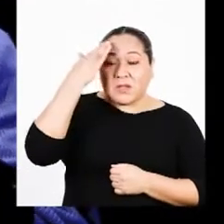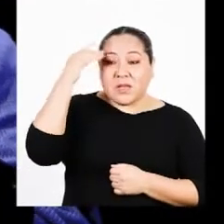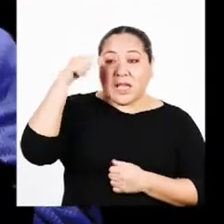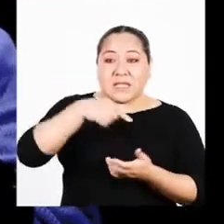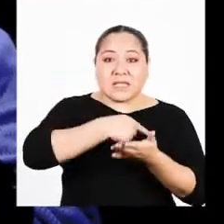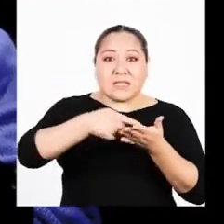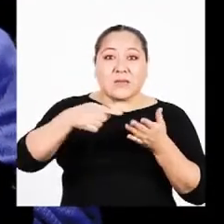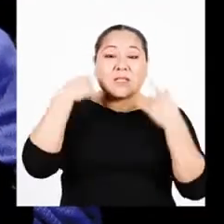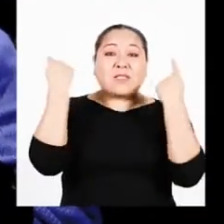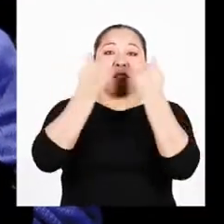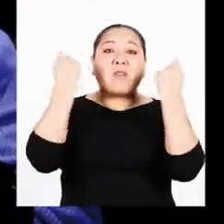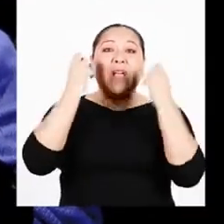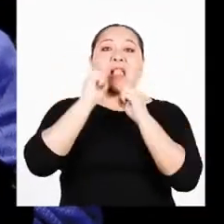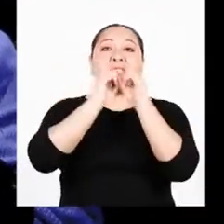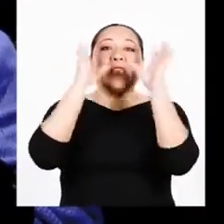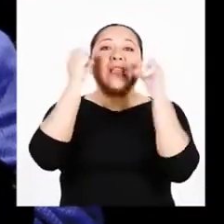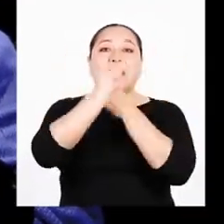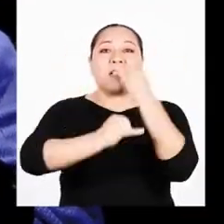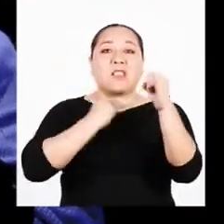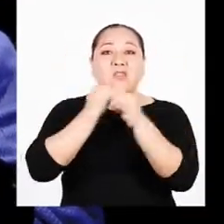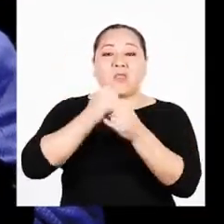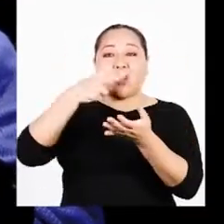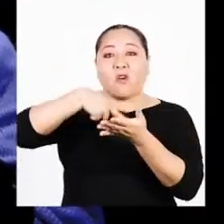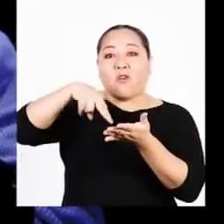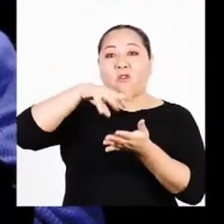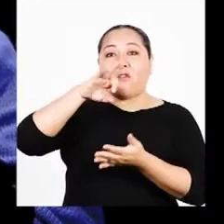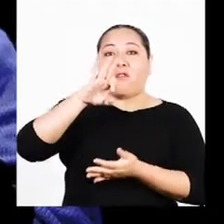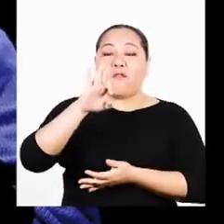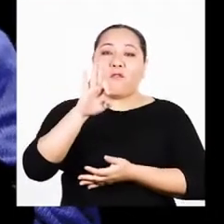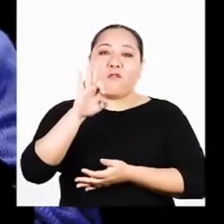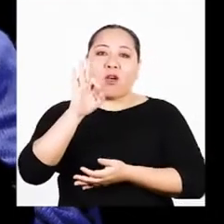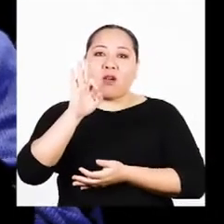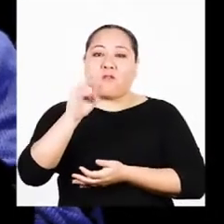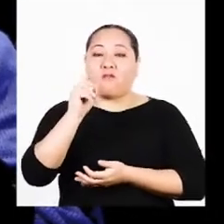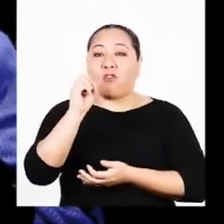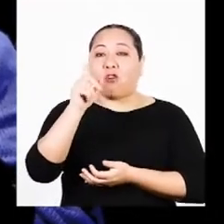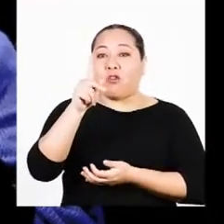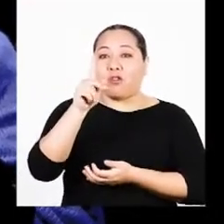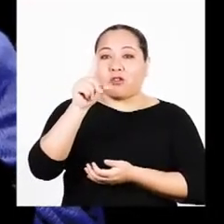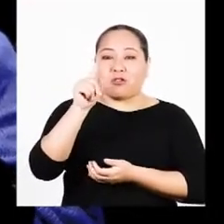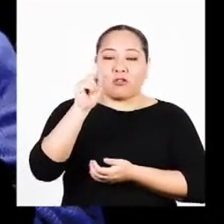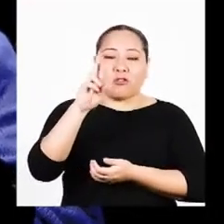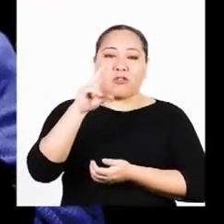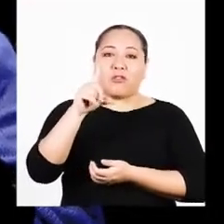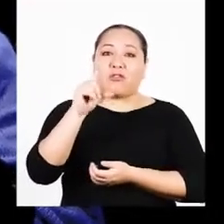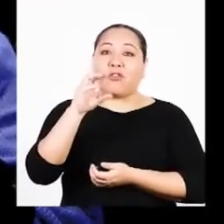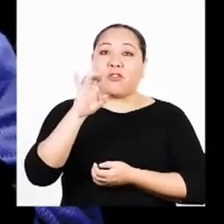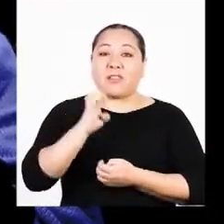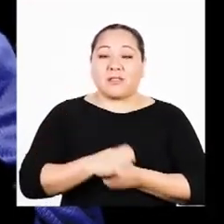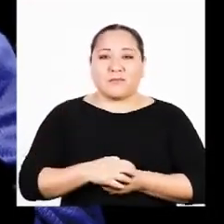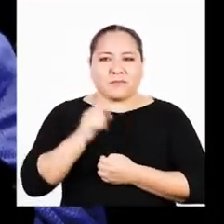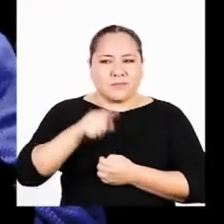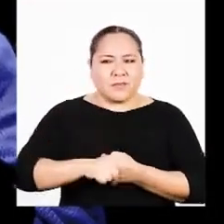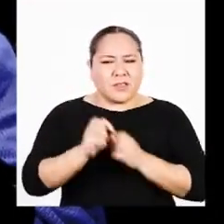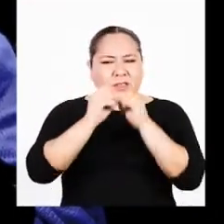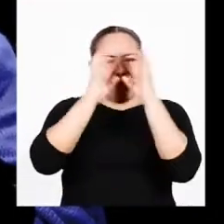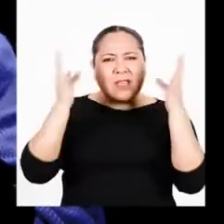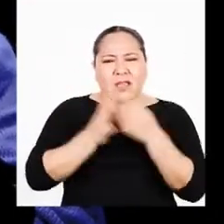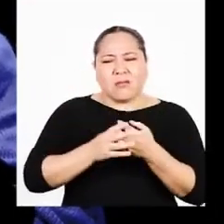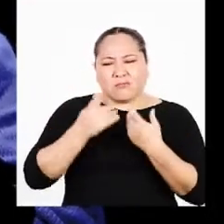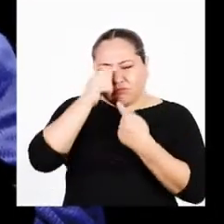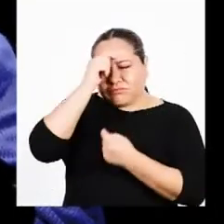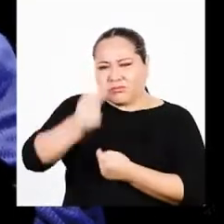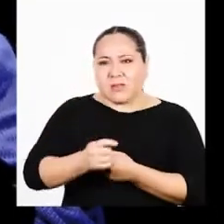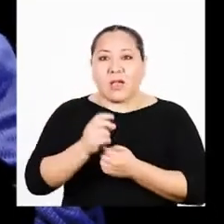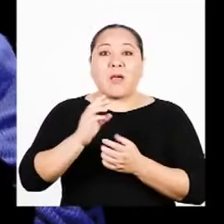¿Sabían que esta semana celebramos el Día Internacional del Folclore? Esta es una fecha para rendir homenaje a las principales